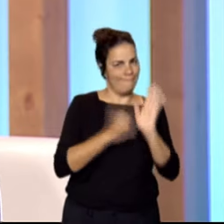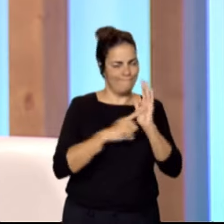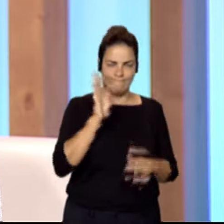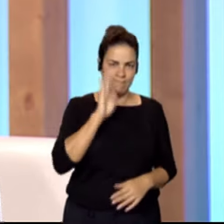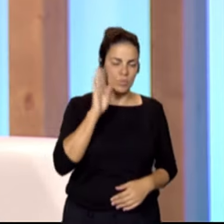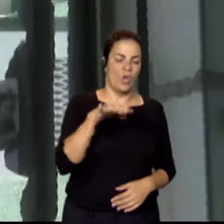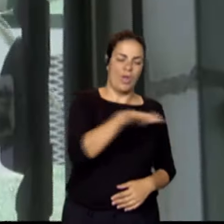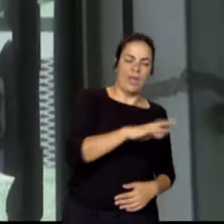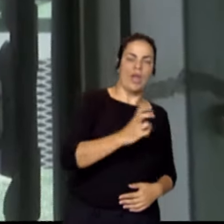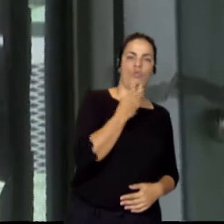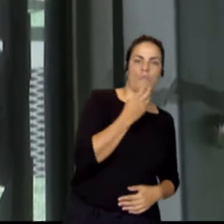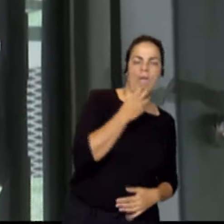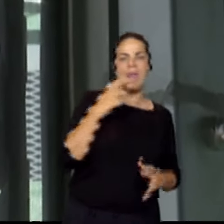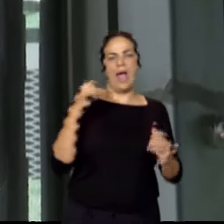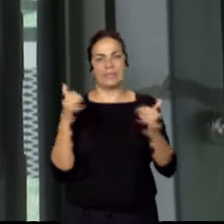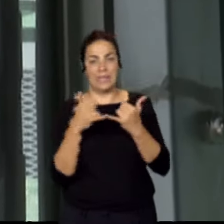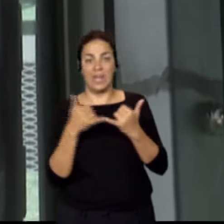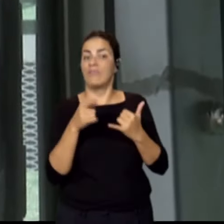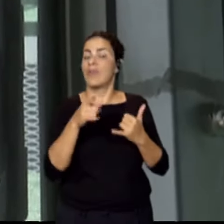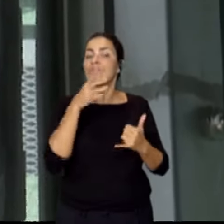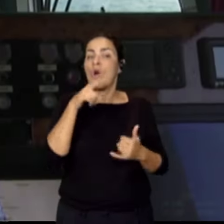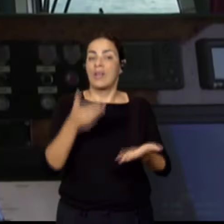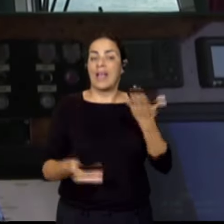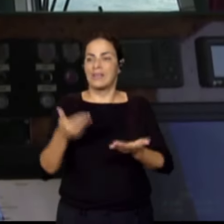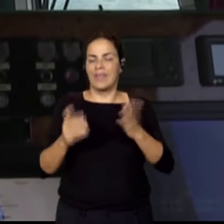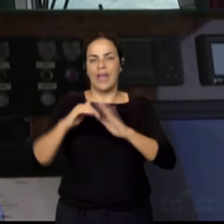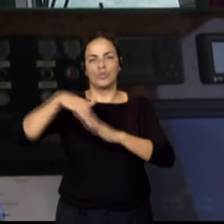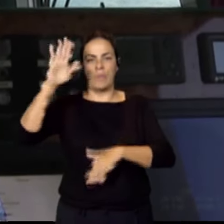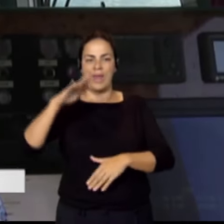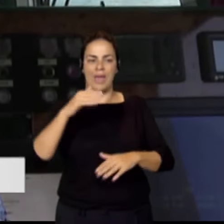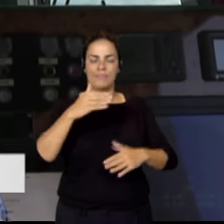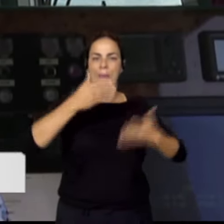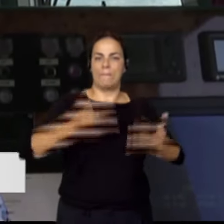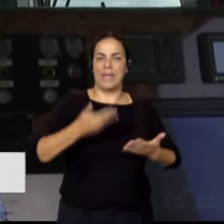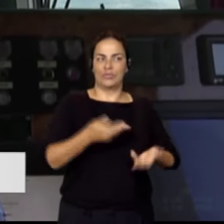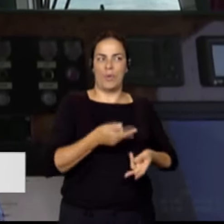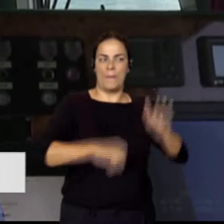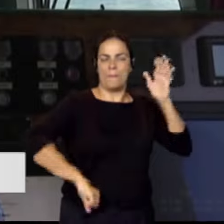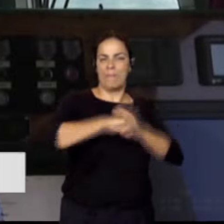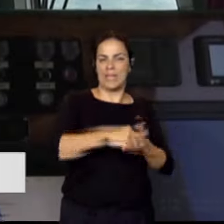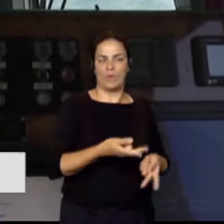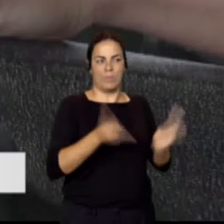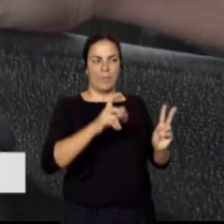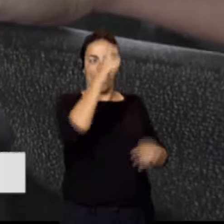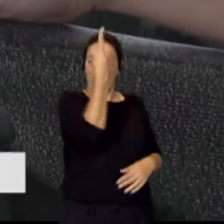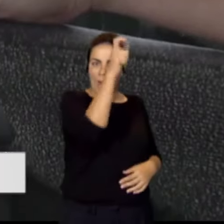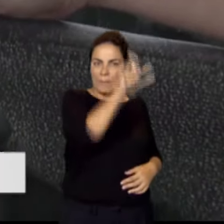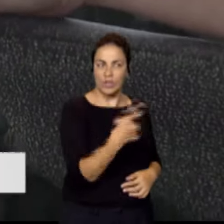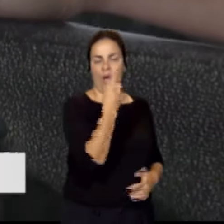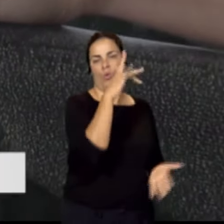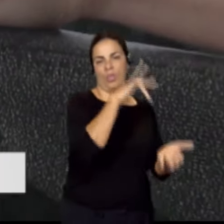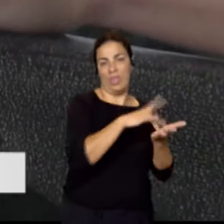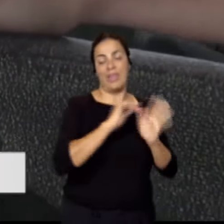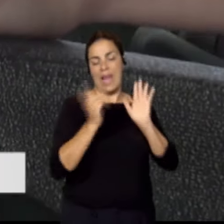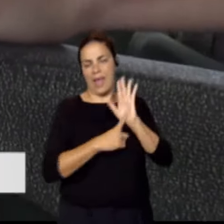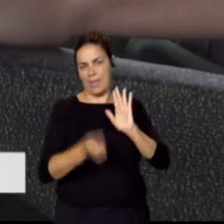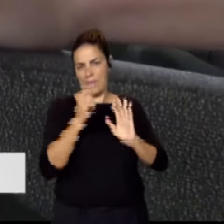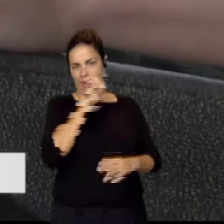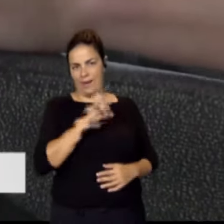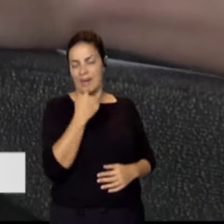cantidad que supera el peso el peso máximo permitido por persona y día según recoge la ley de pesca canaria infracciones de este tipo